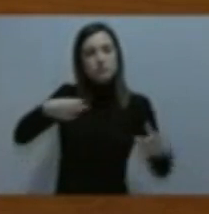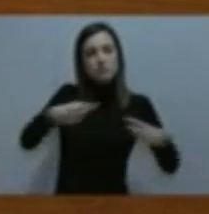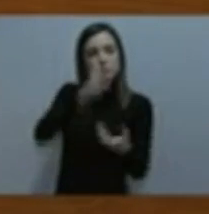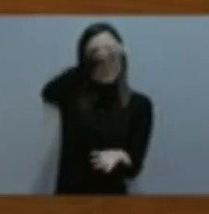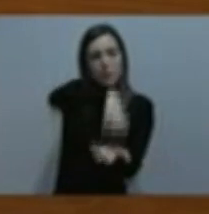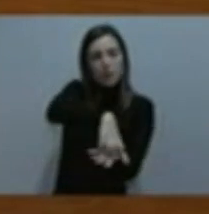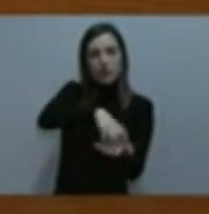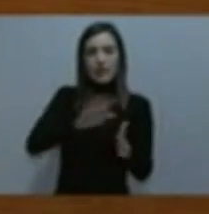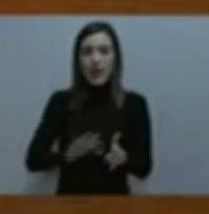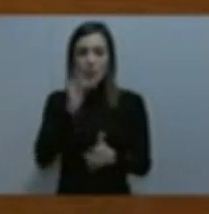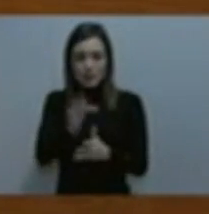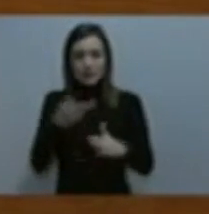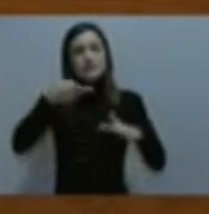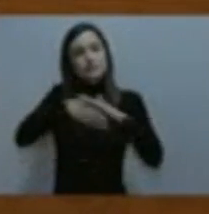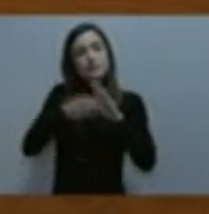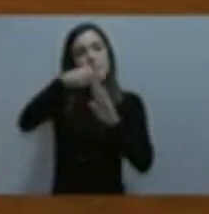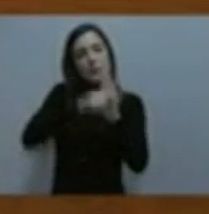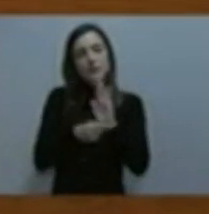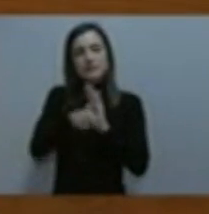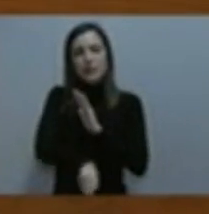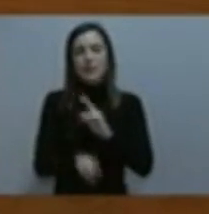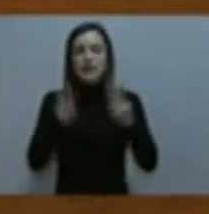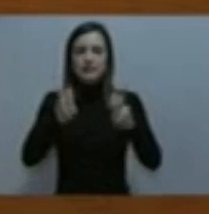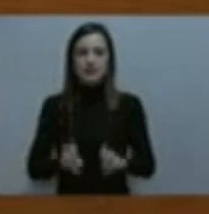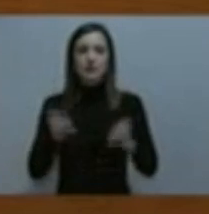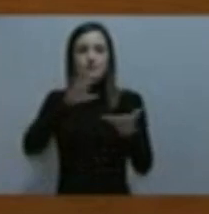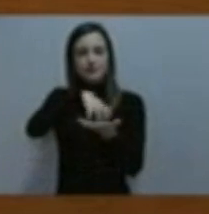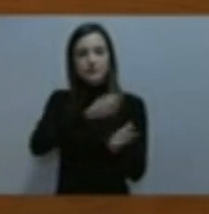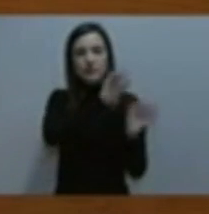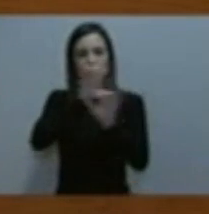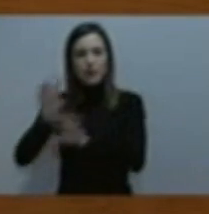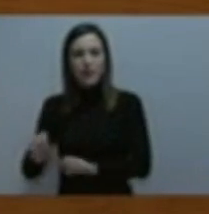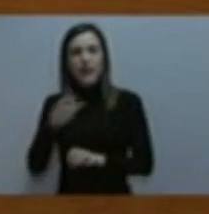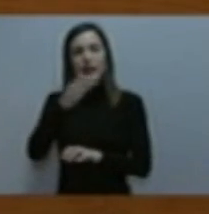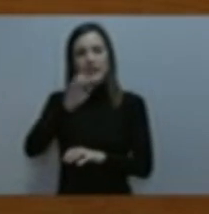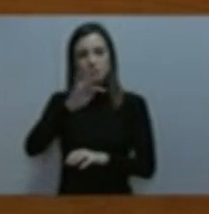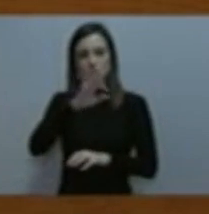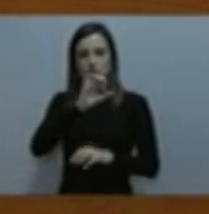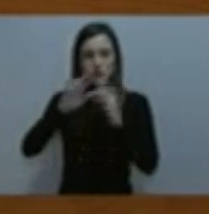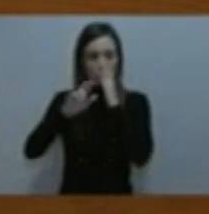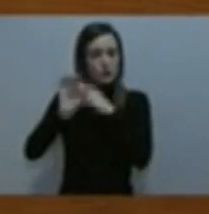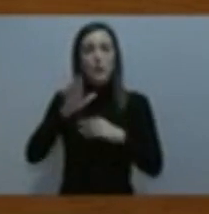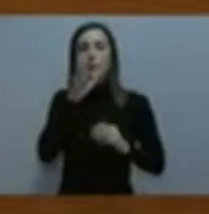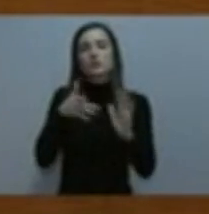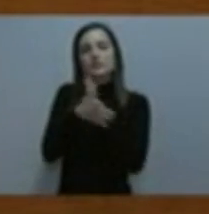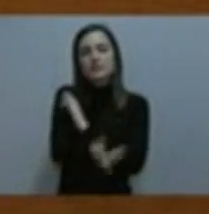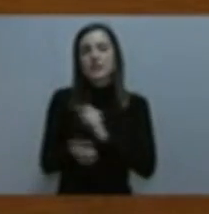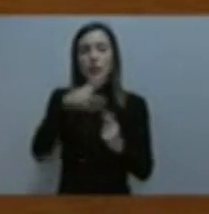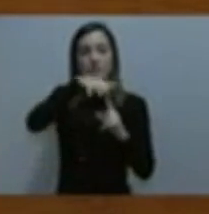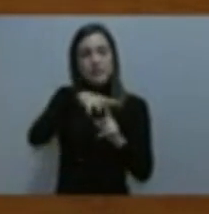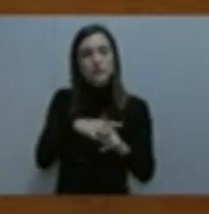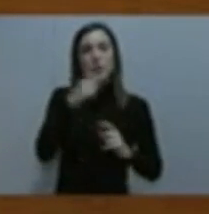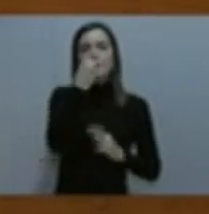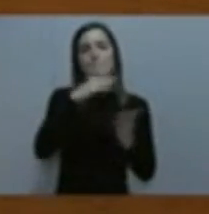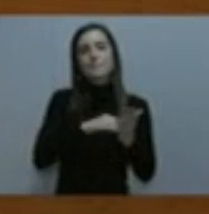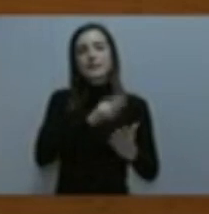cierto, que introducía la instalación del almacén geológico Castor, que ha supuesto ya una factura de más de 1.700 millones de